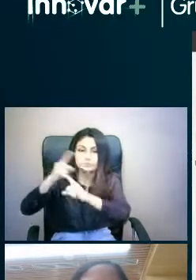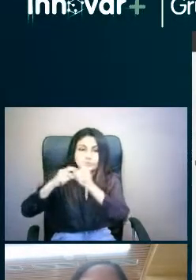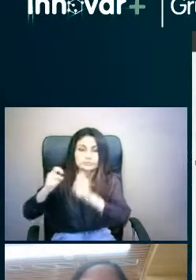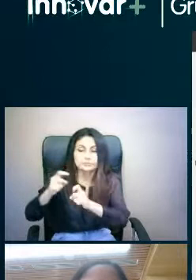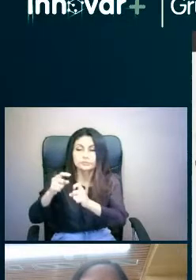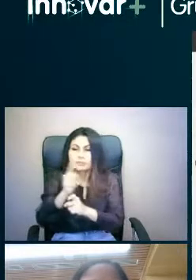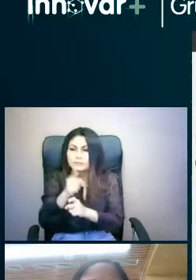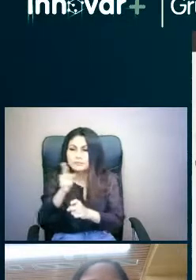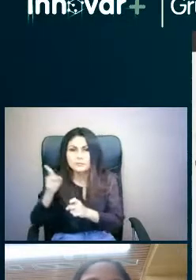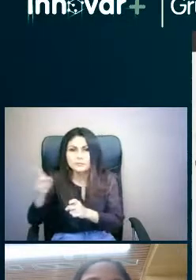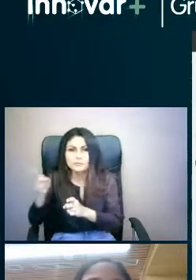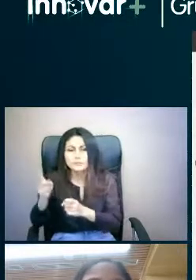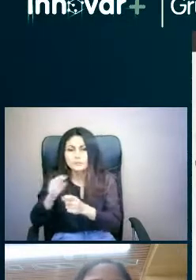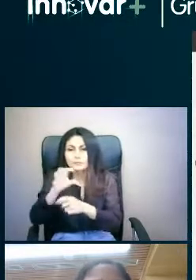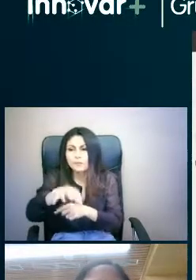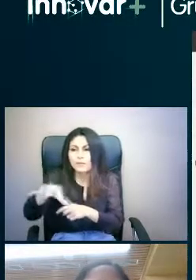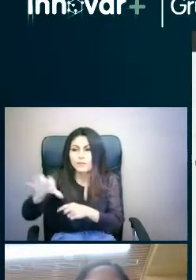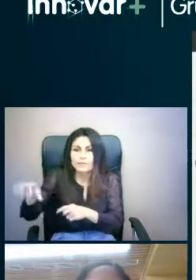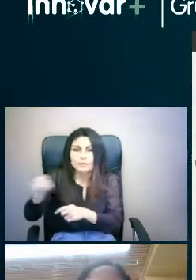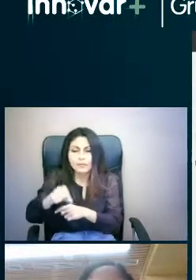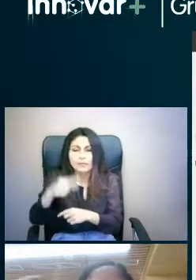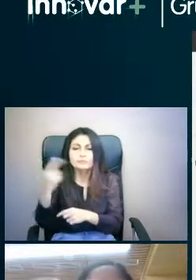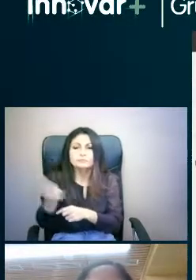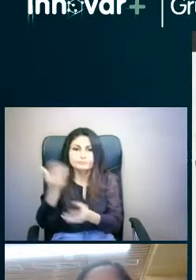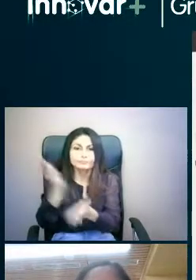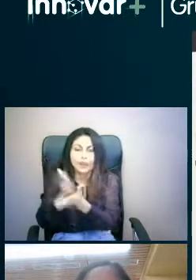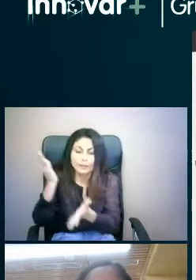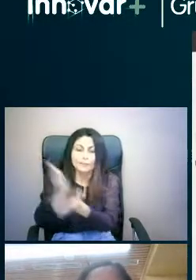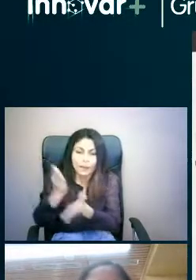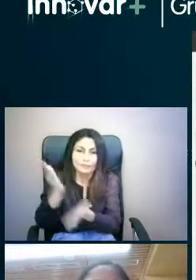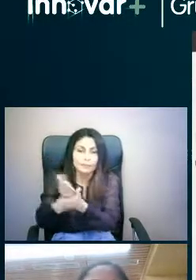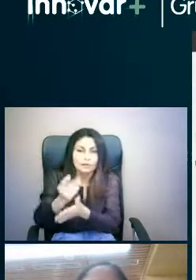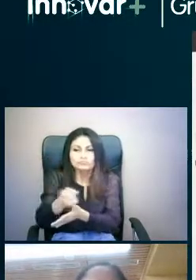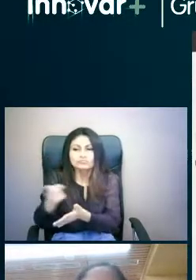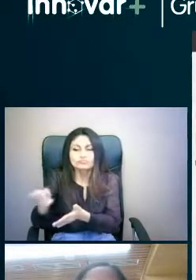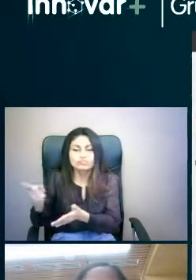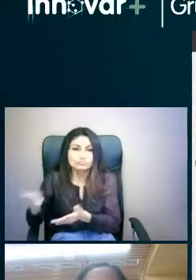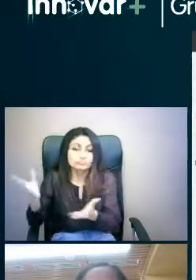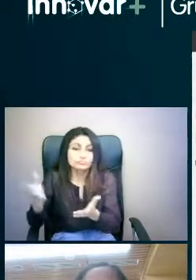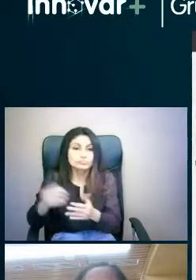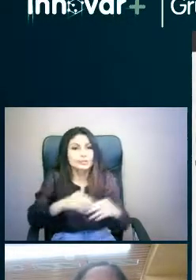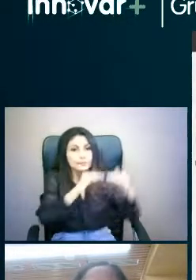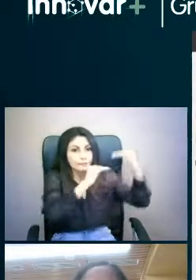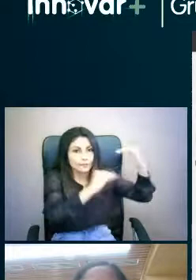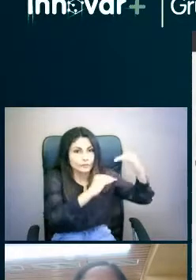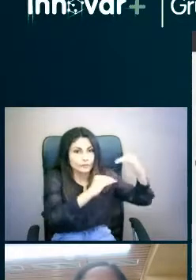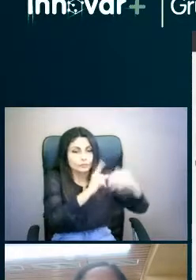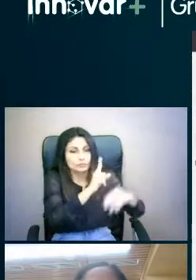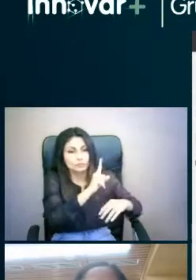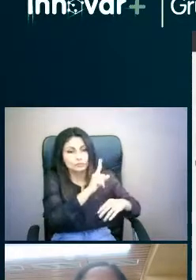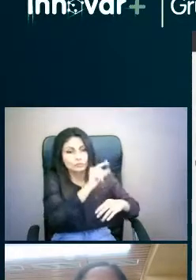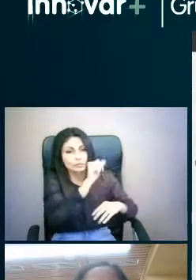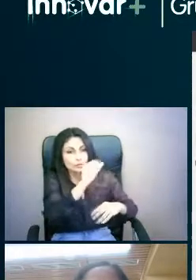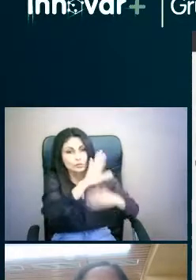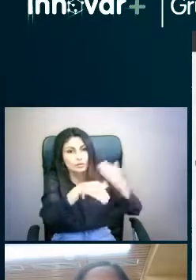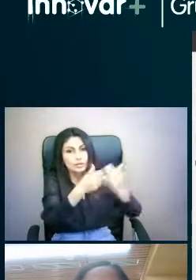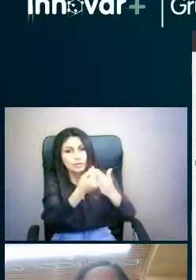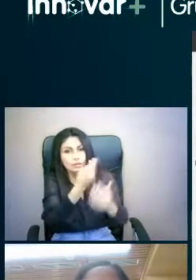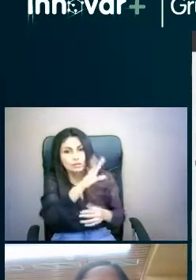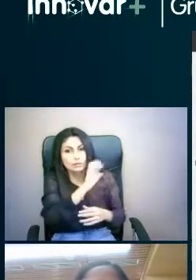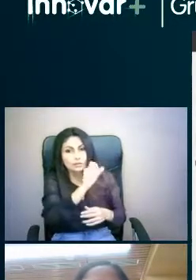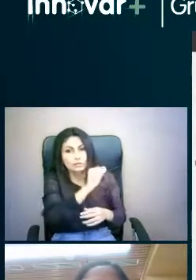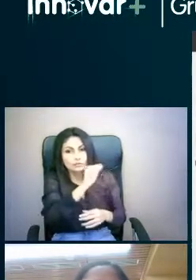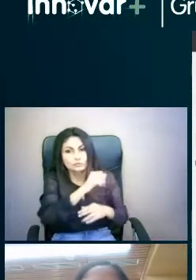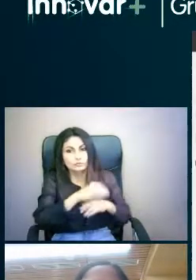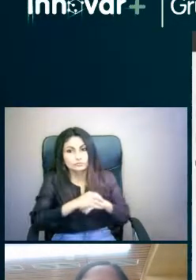para identificar los equipos con eventos reiterados en el periodo que utilizamos. Escogemos, por